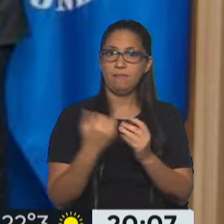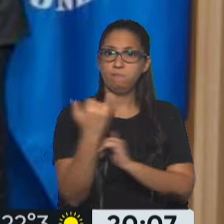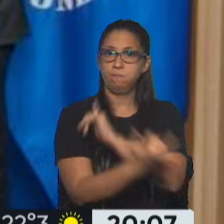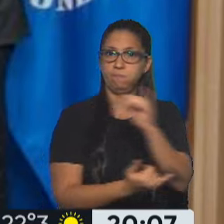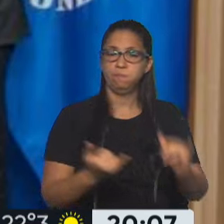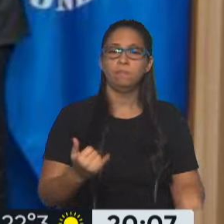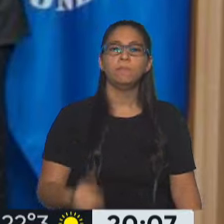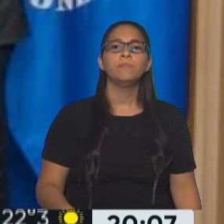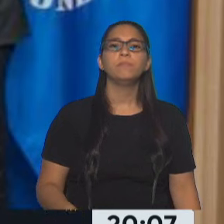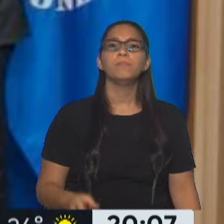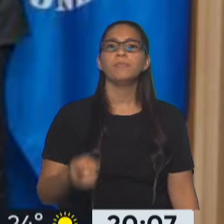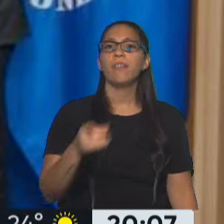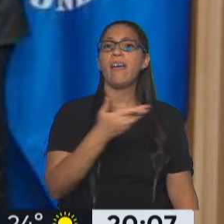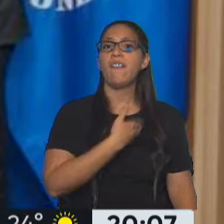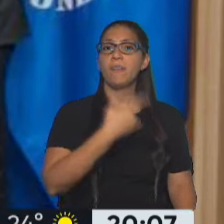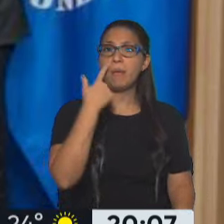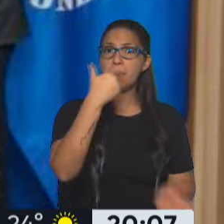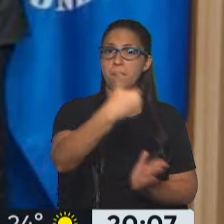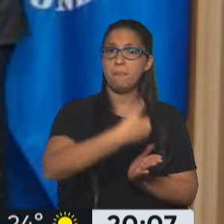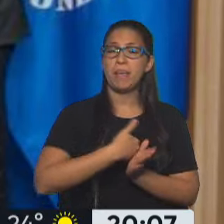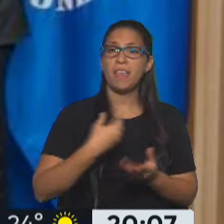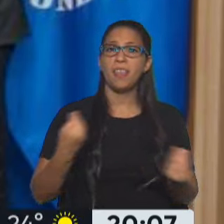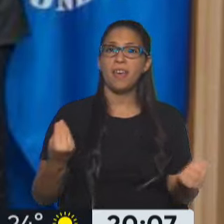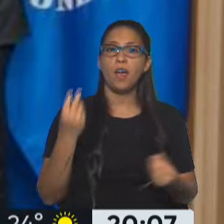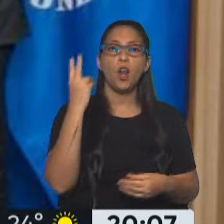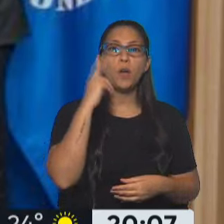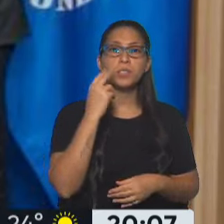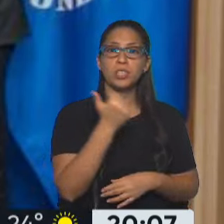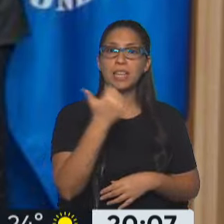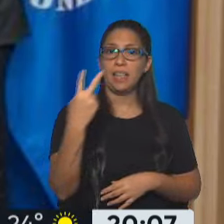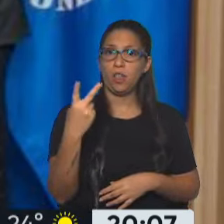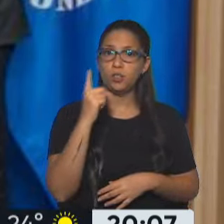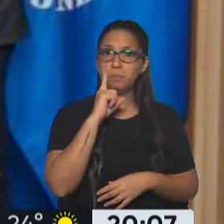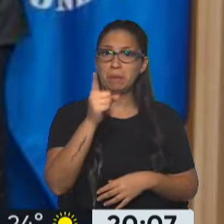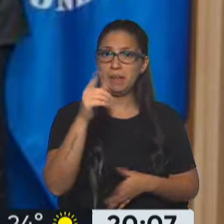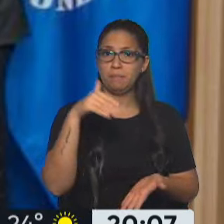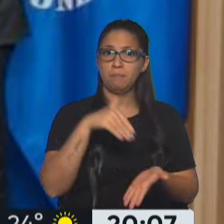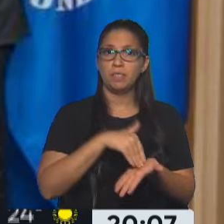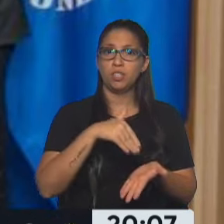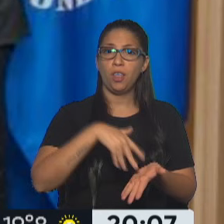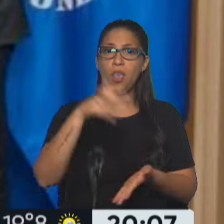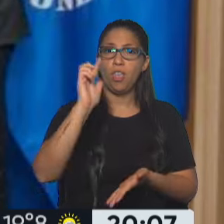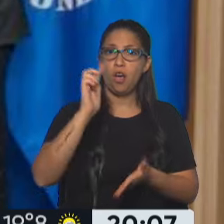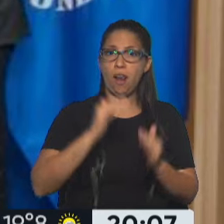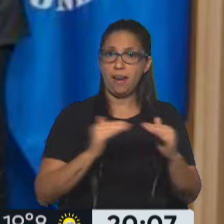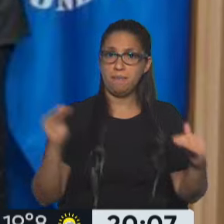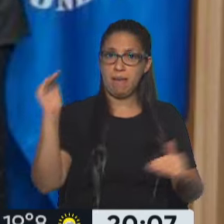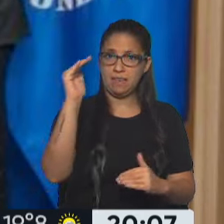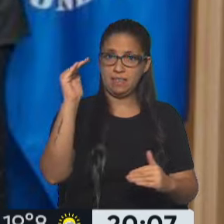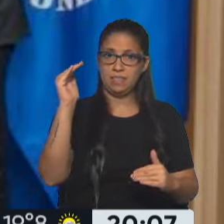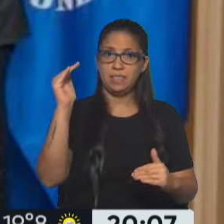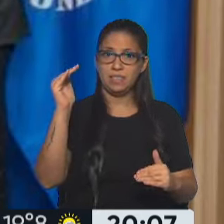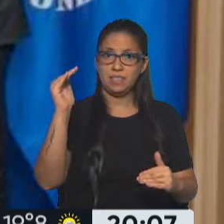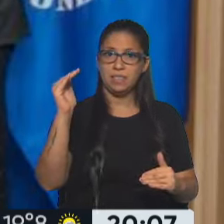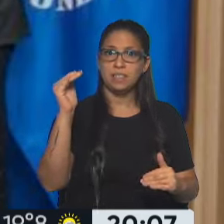le exigía a la Argentina un superávit de 962 mil millones de dólares y el gobierno solo